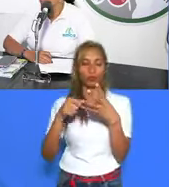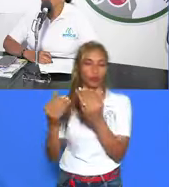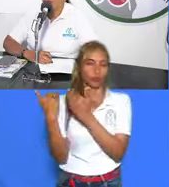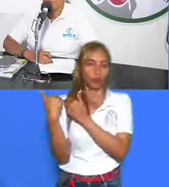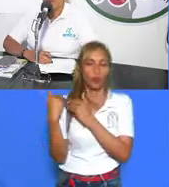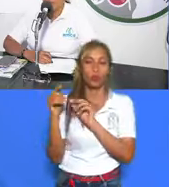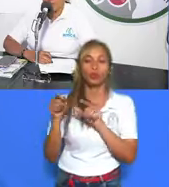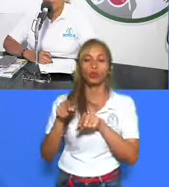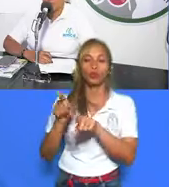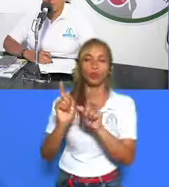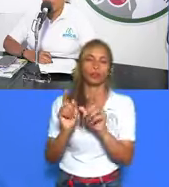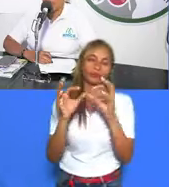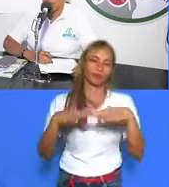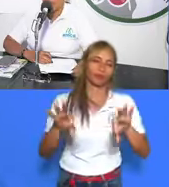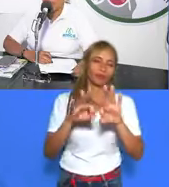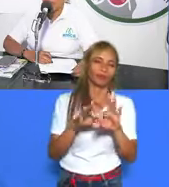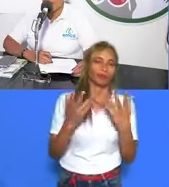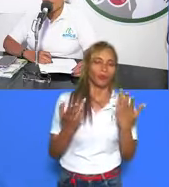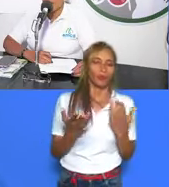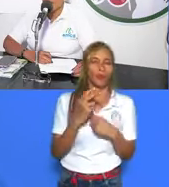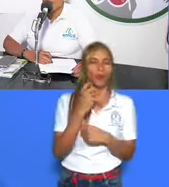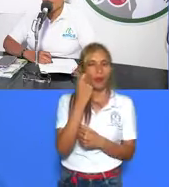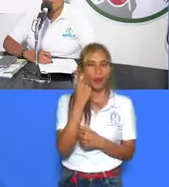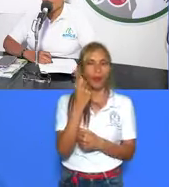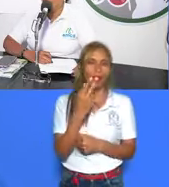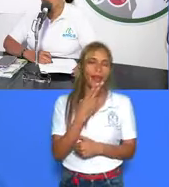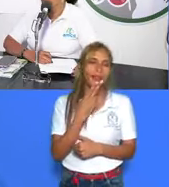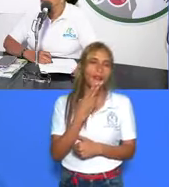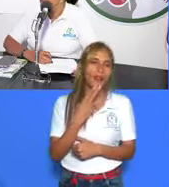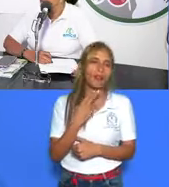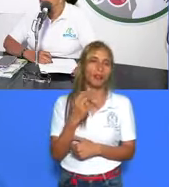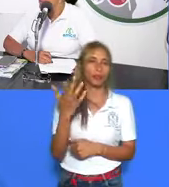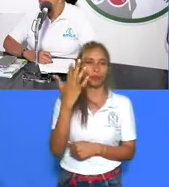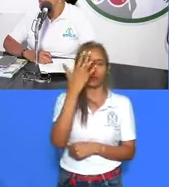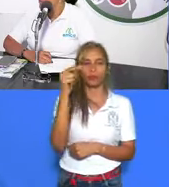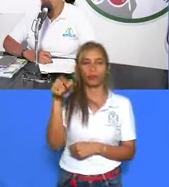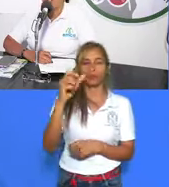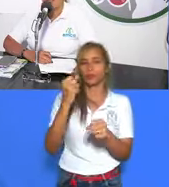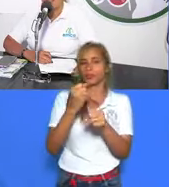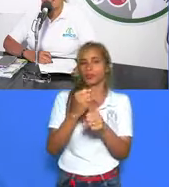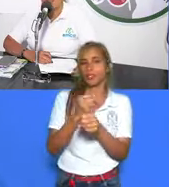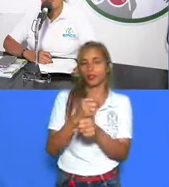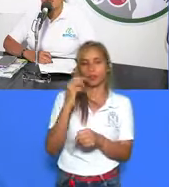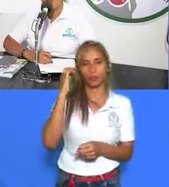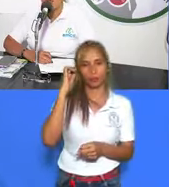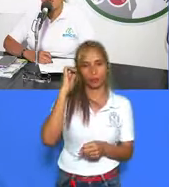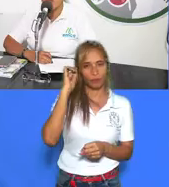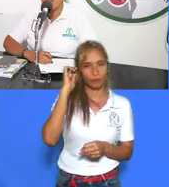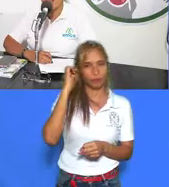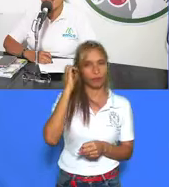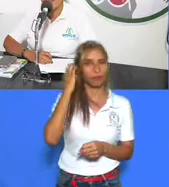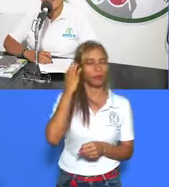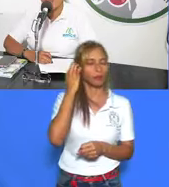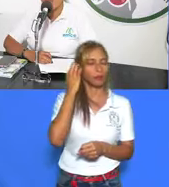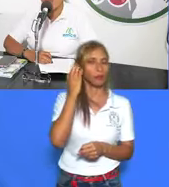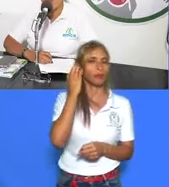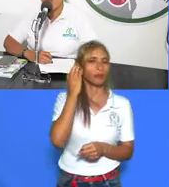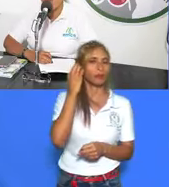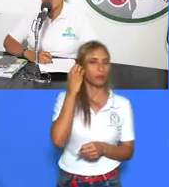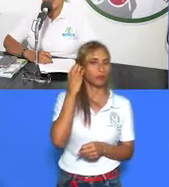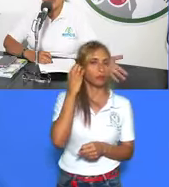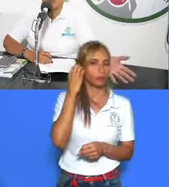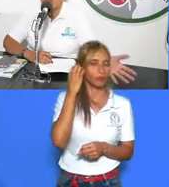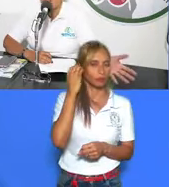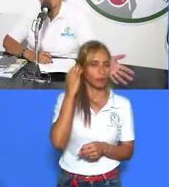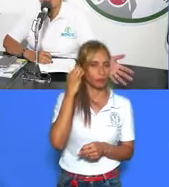empatía con los operativos que están allí en calle, que están cumpliendo directamente con su labor. Claro que sí, esto es un llamado muy importante al respeto, y